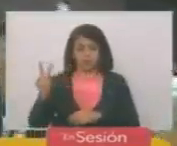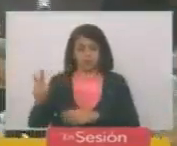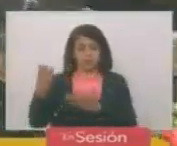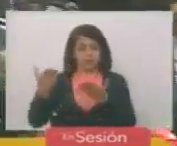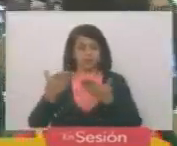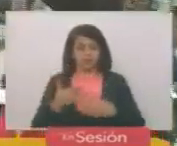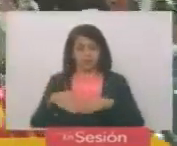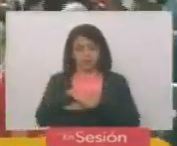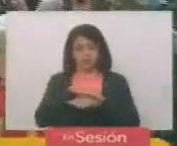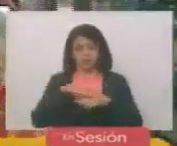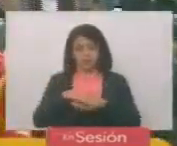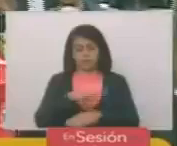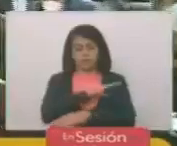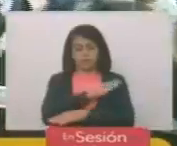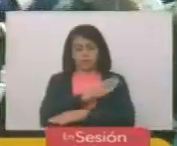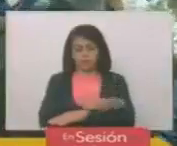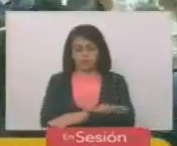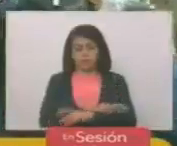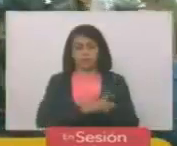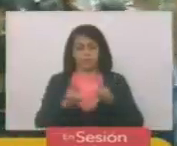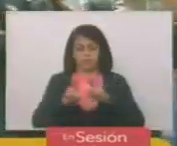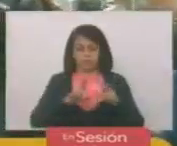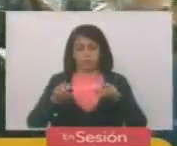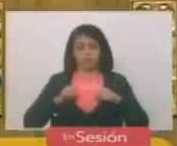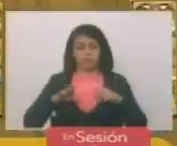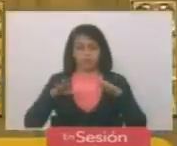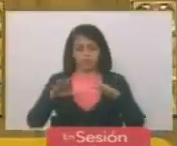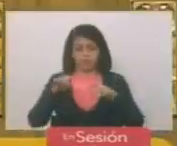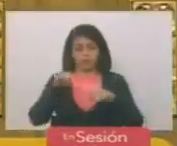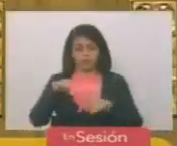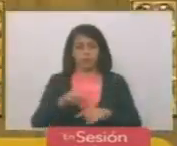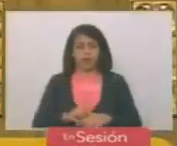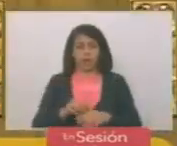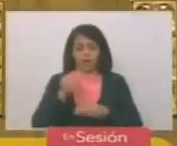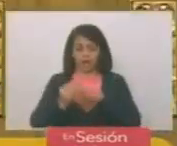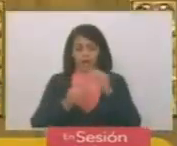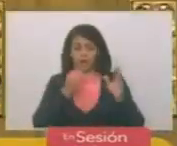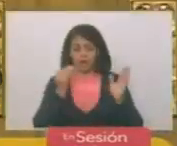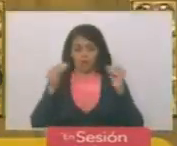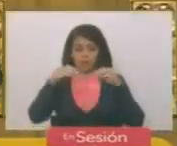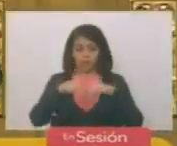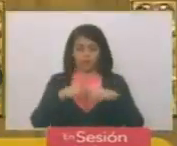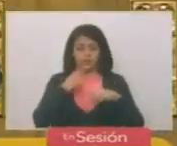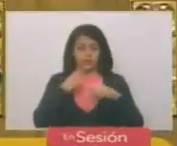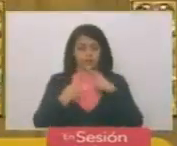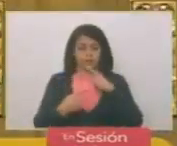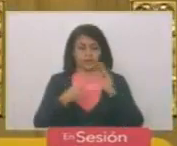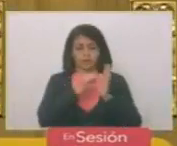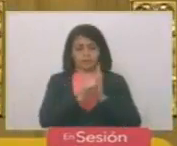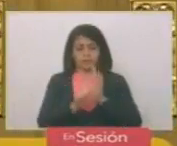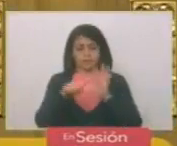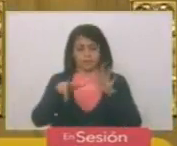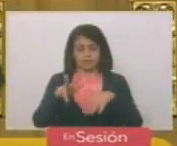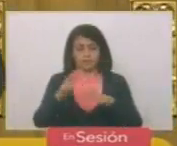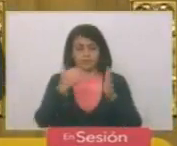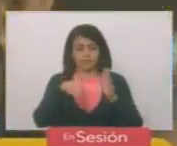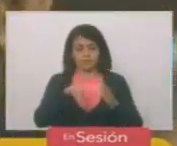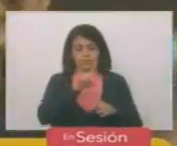proveniente del Ministerio del Poder Popular para las Relaciones Exteriores, en aplicación al establecido en el ordinal 13, el